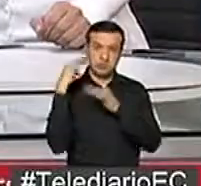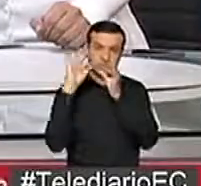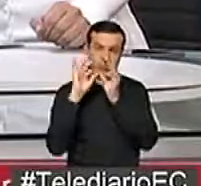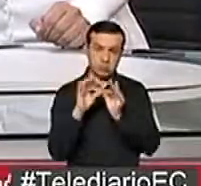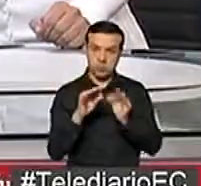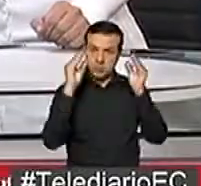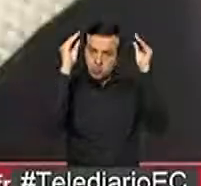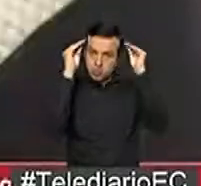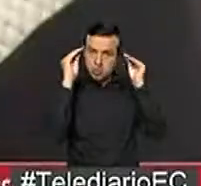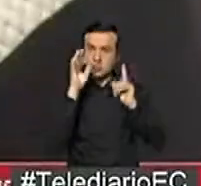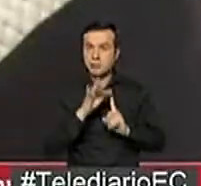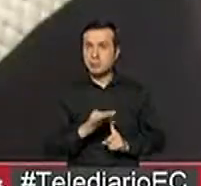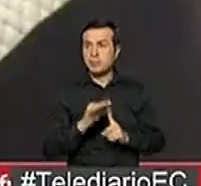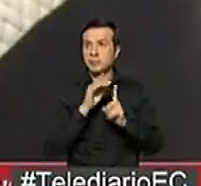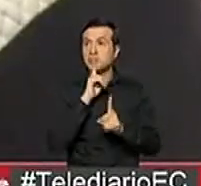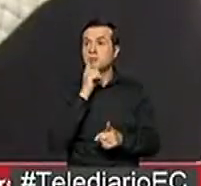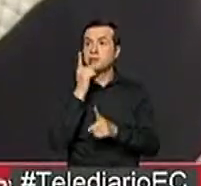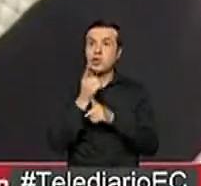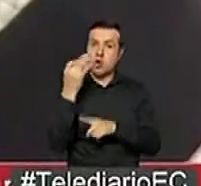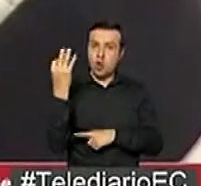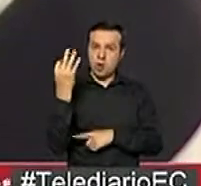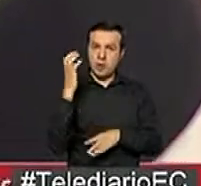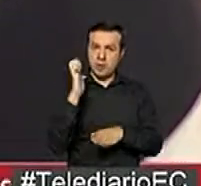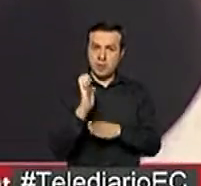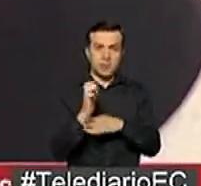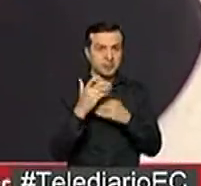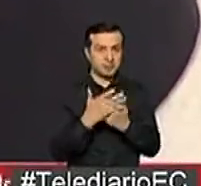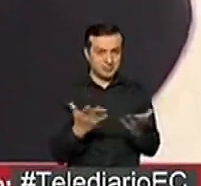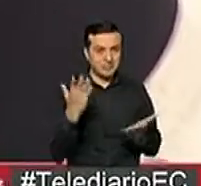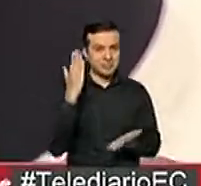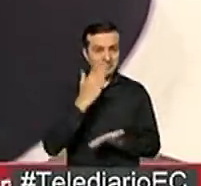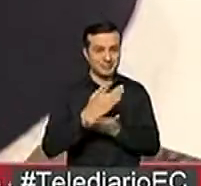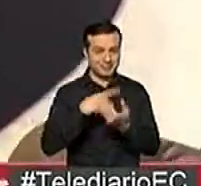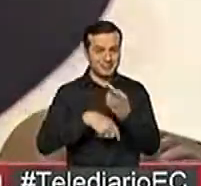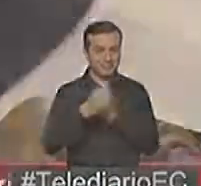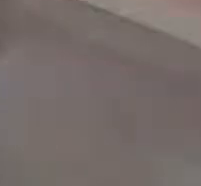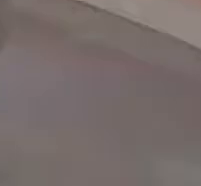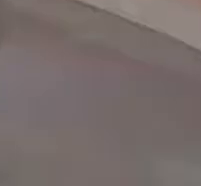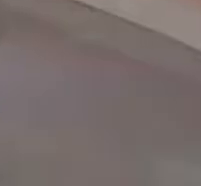este emblemático sombrero 100% ecuatoriano. Vamos a la pausa.